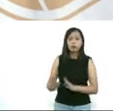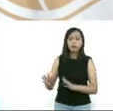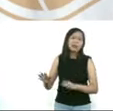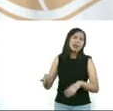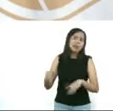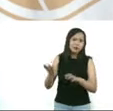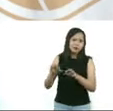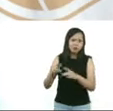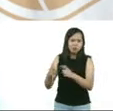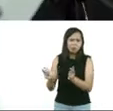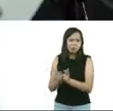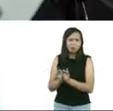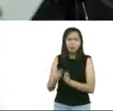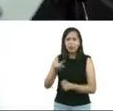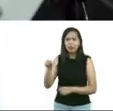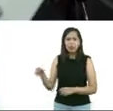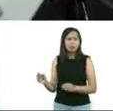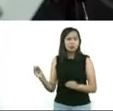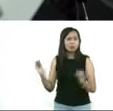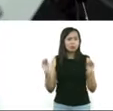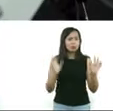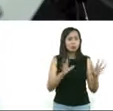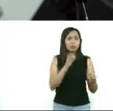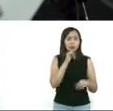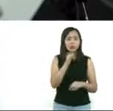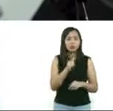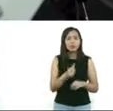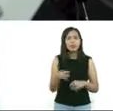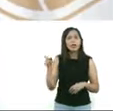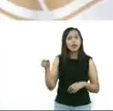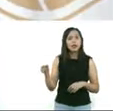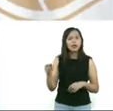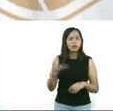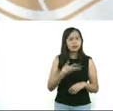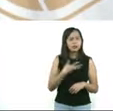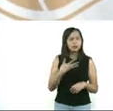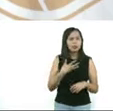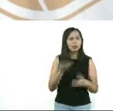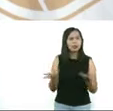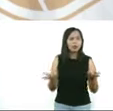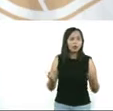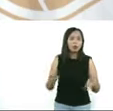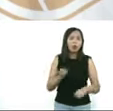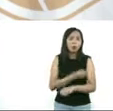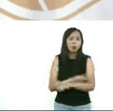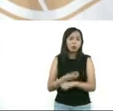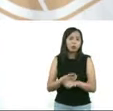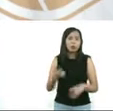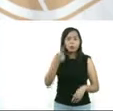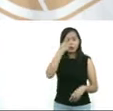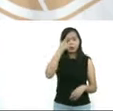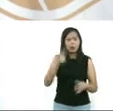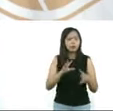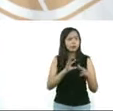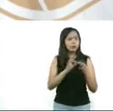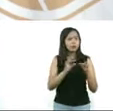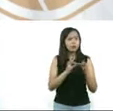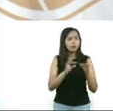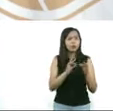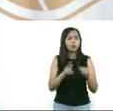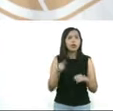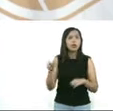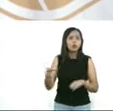abierto. Ahí hubiera habido un debate de lo que consideran ellos que debe ser o no la